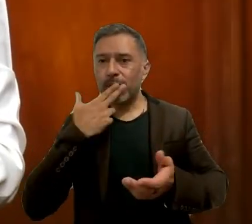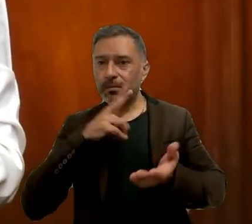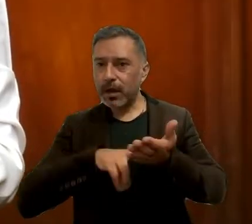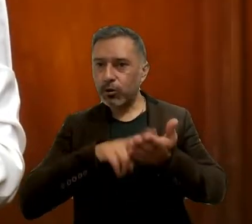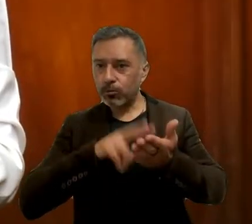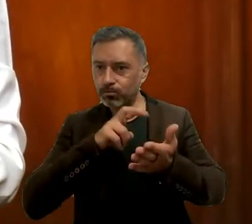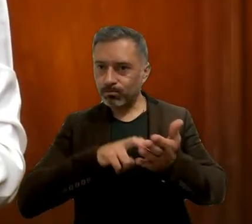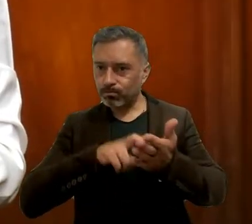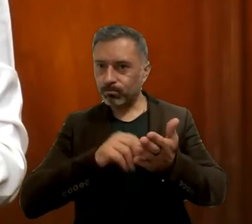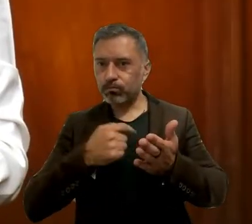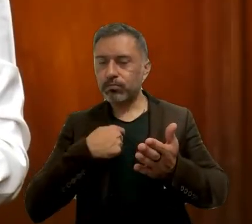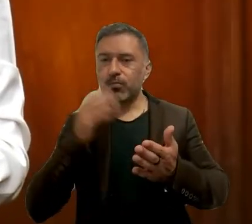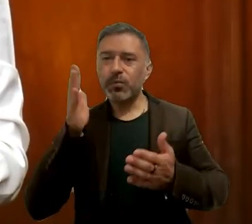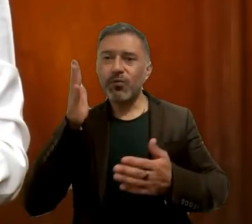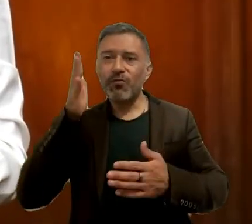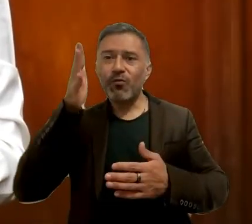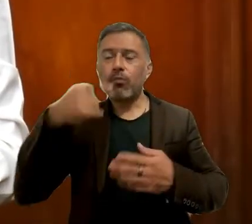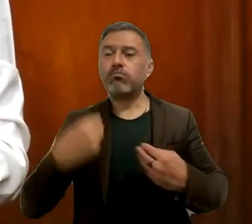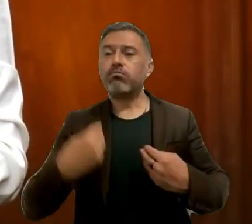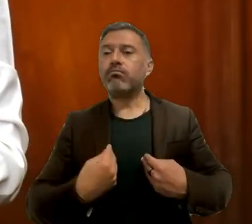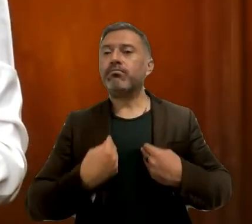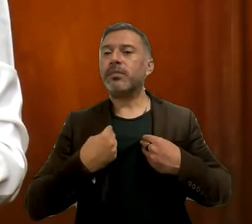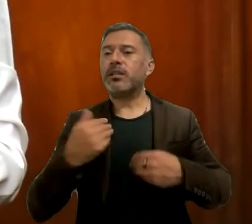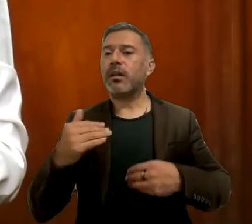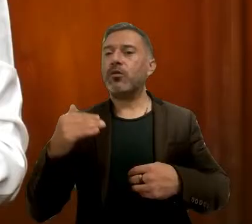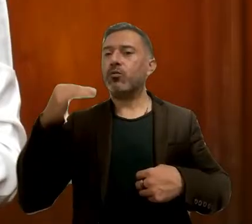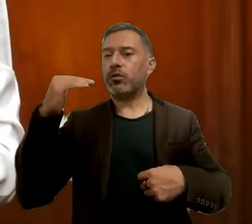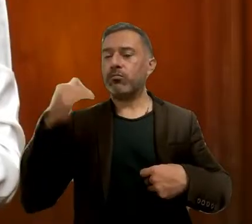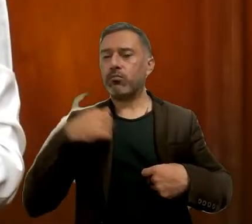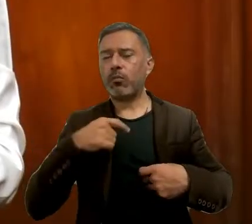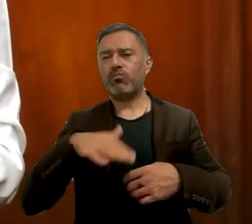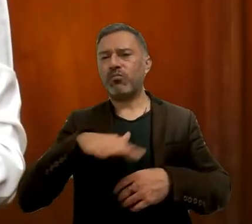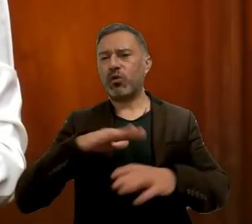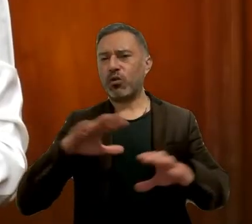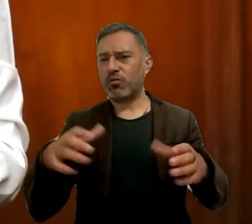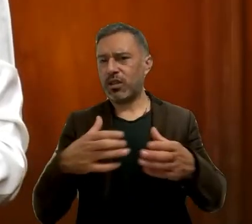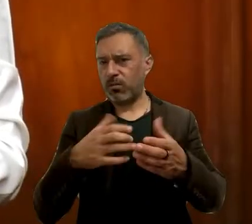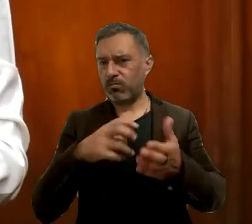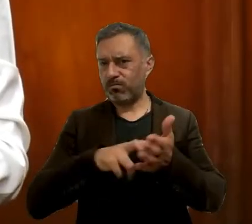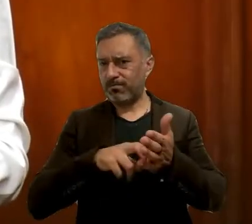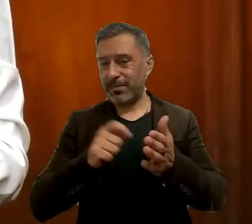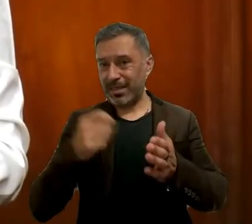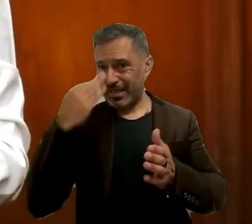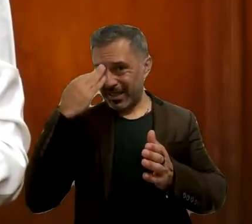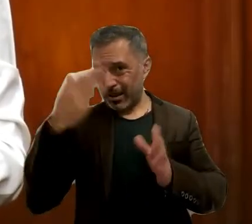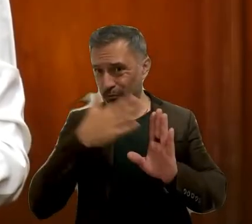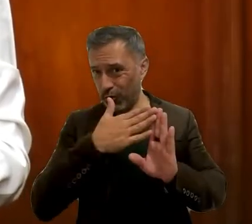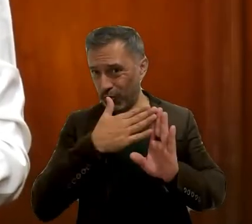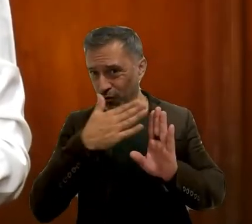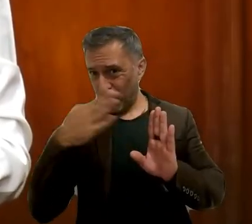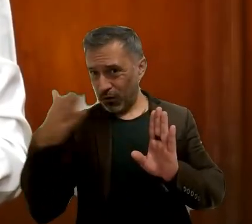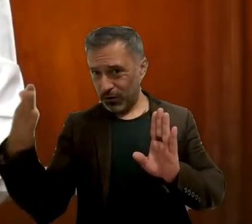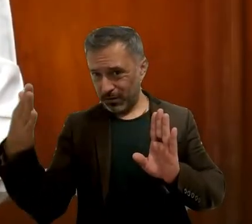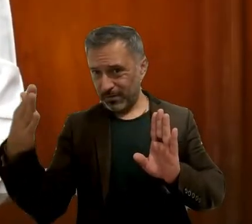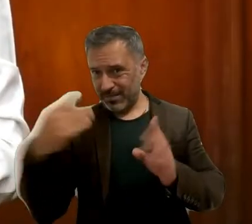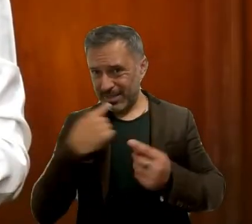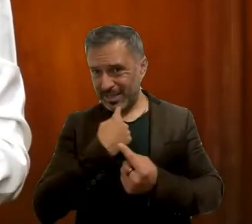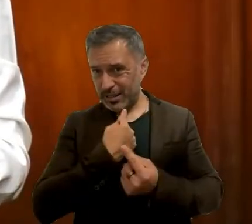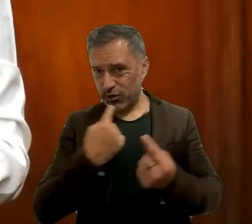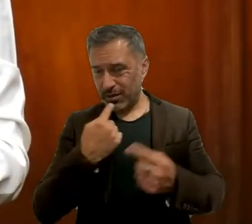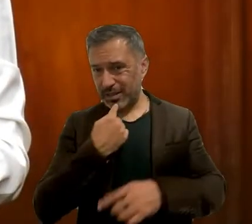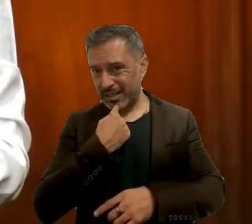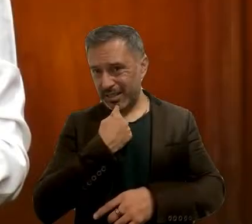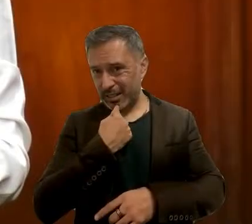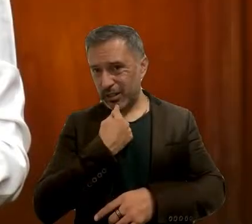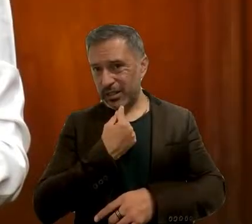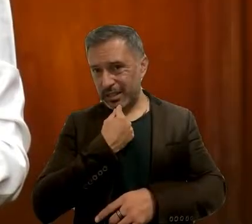cuales regirán su vida adulta y su vida en comunidad. Esta etapa incluye además